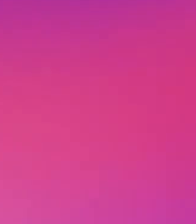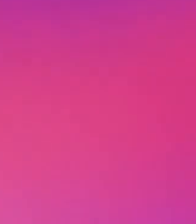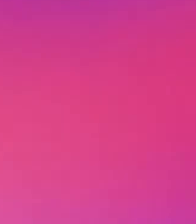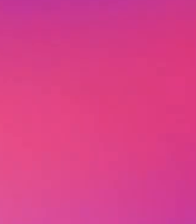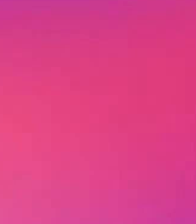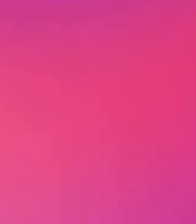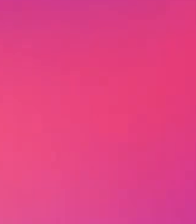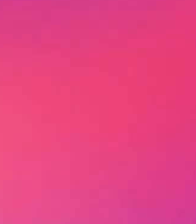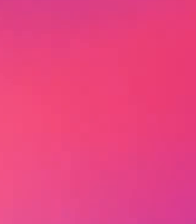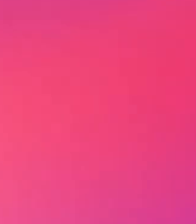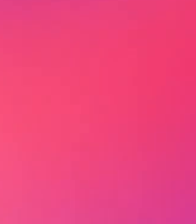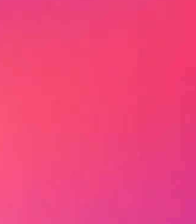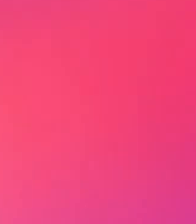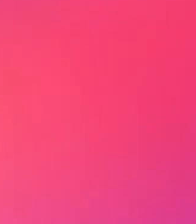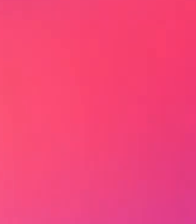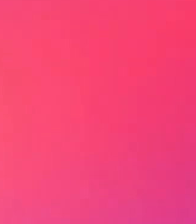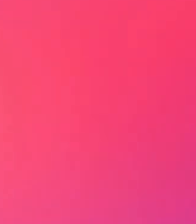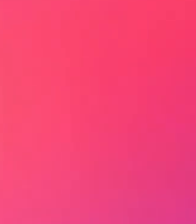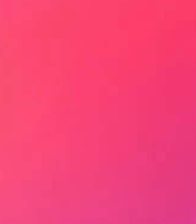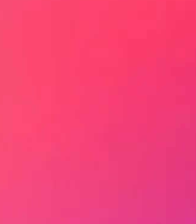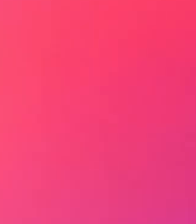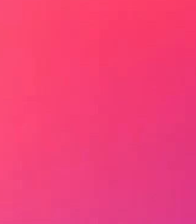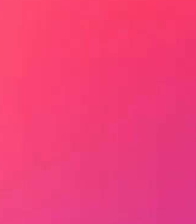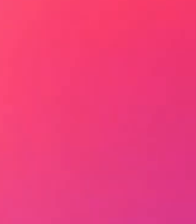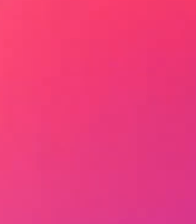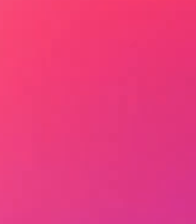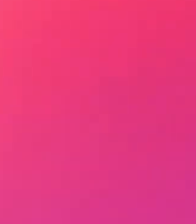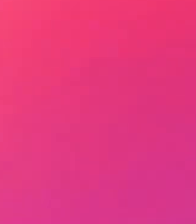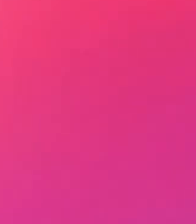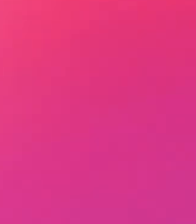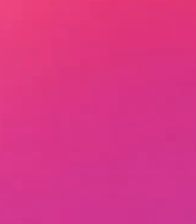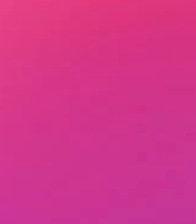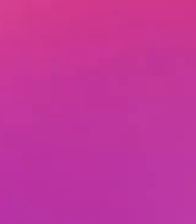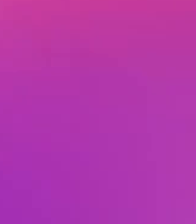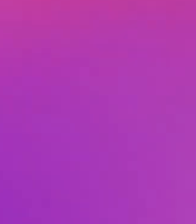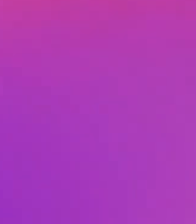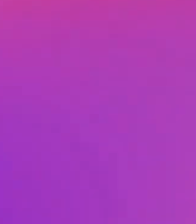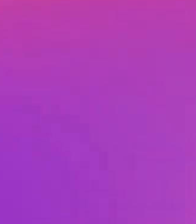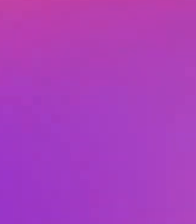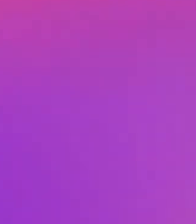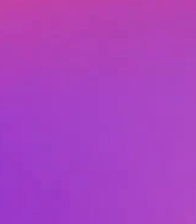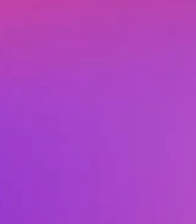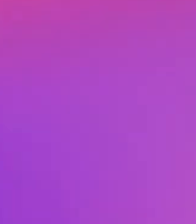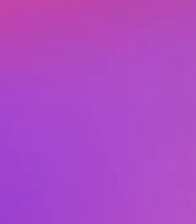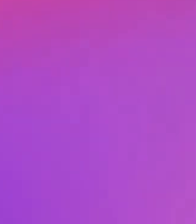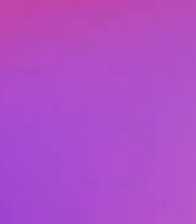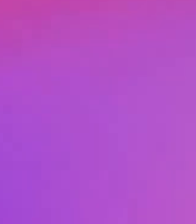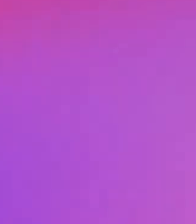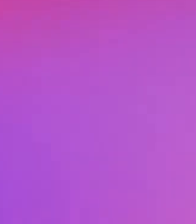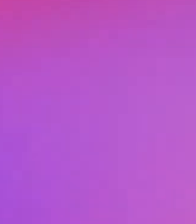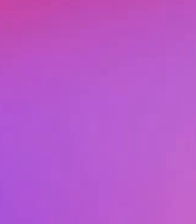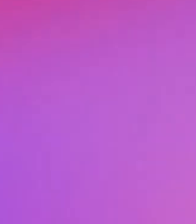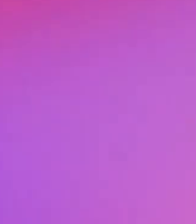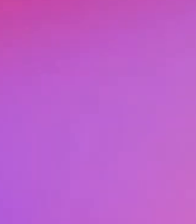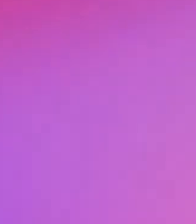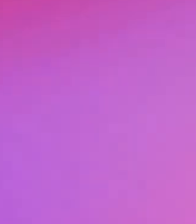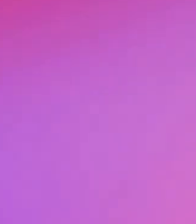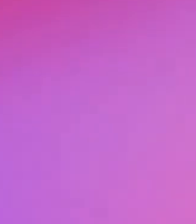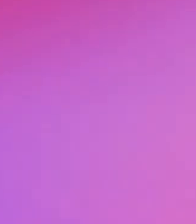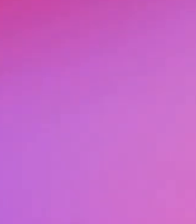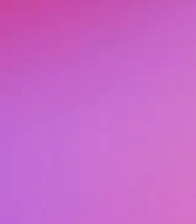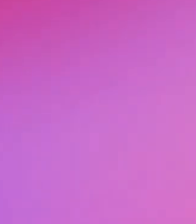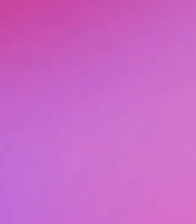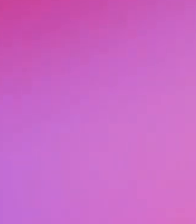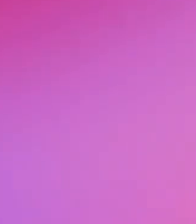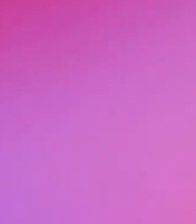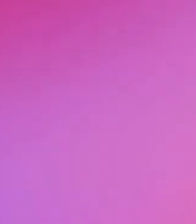es el 55 36 01 71 23. Si requieres consultar los